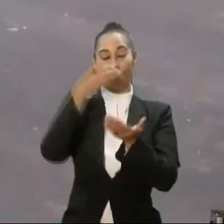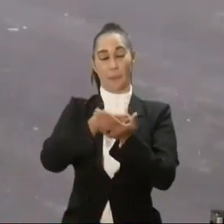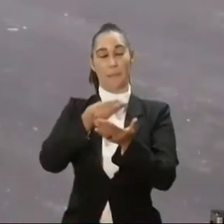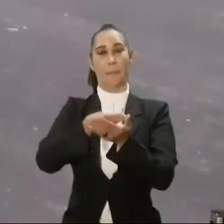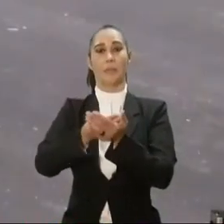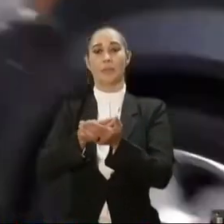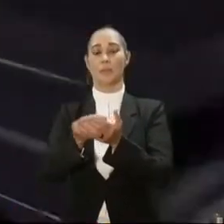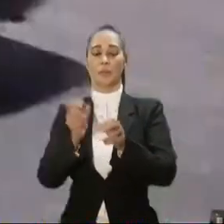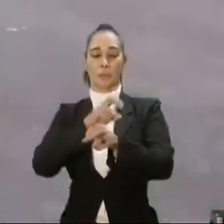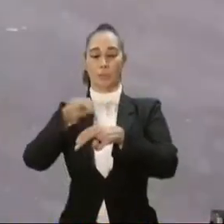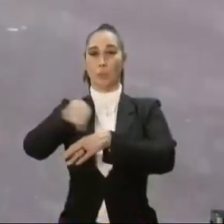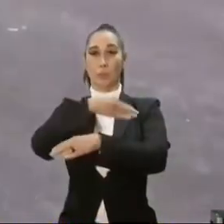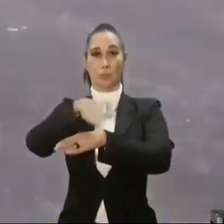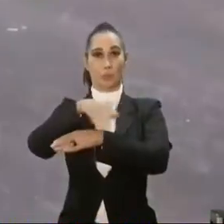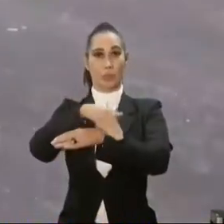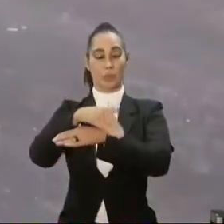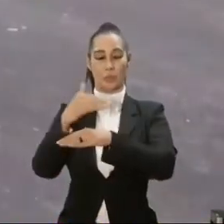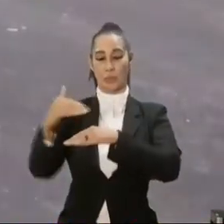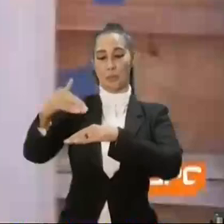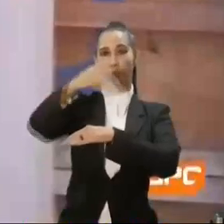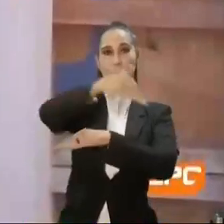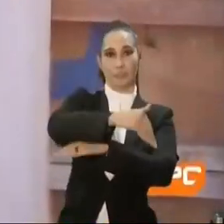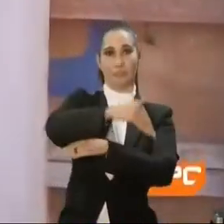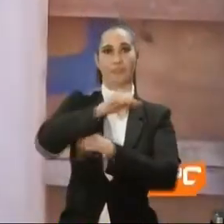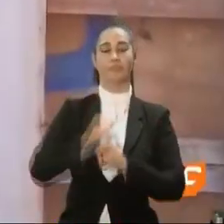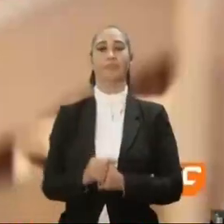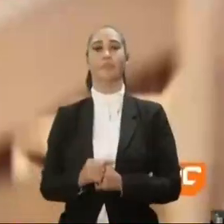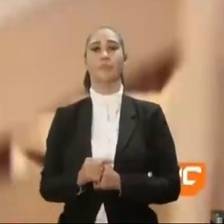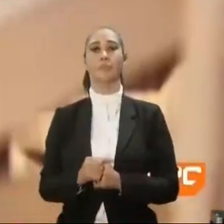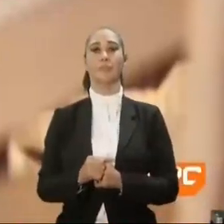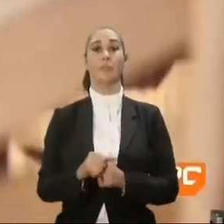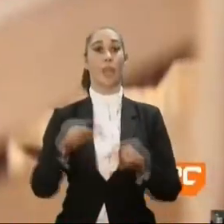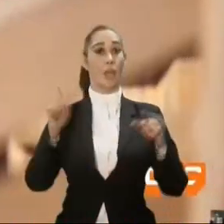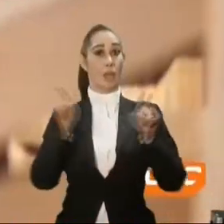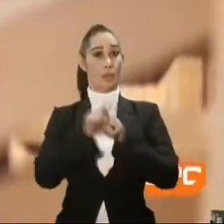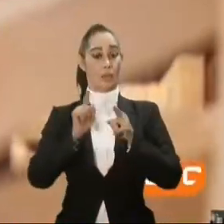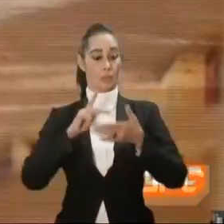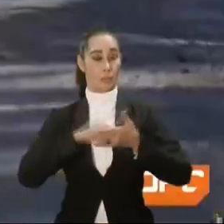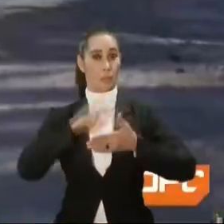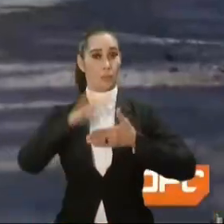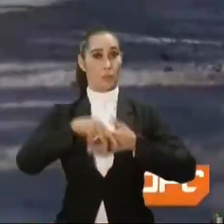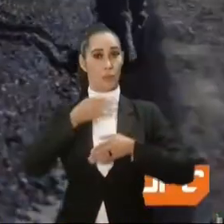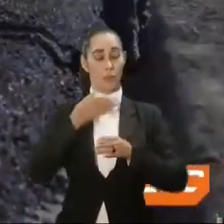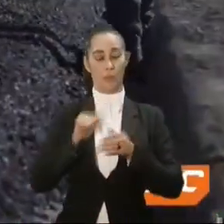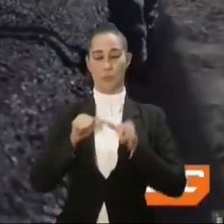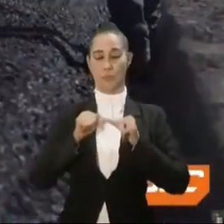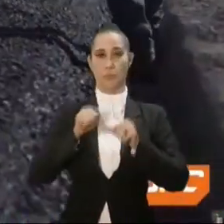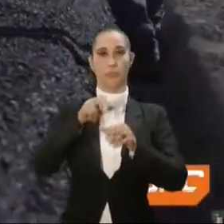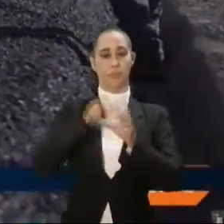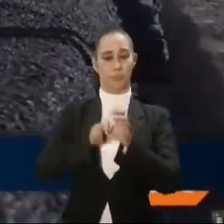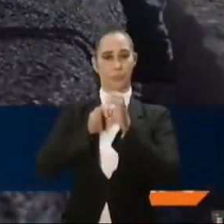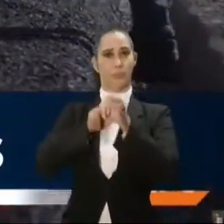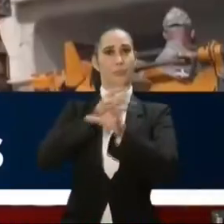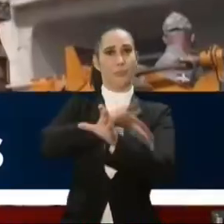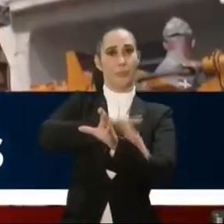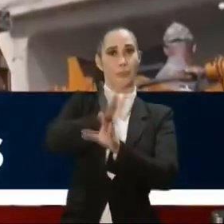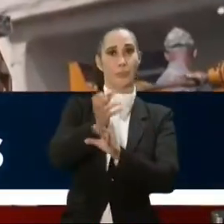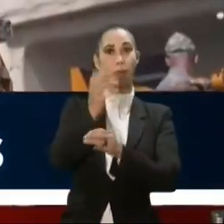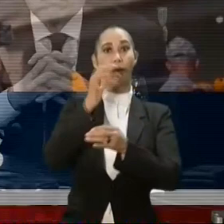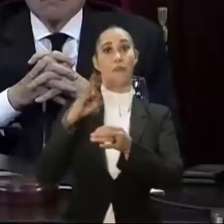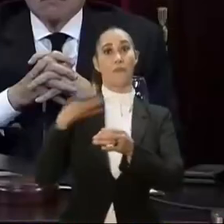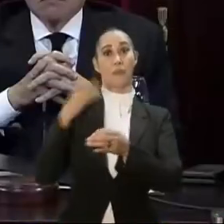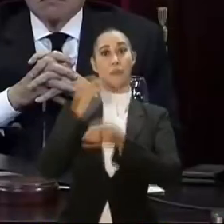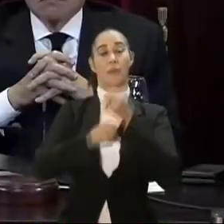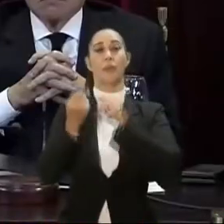aceras y contenes a nivel nacional respecto a nuestro programa de mantenimiento Vial desde febrero del 2022